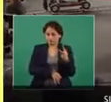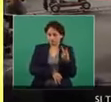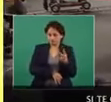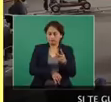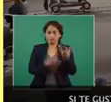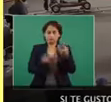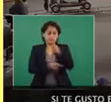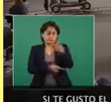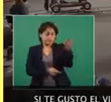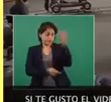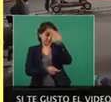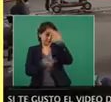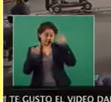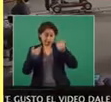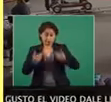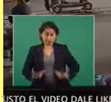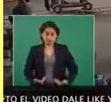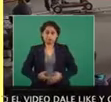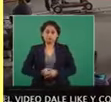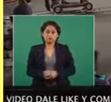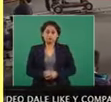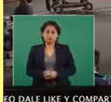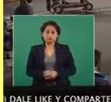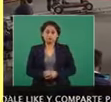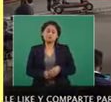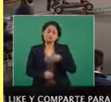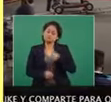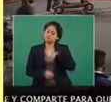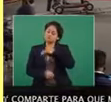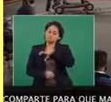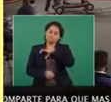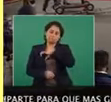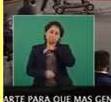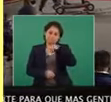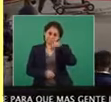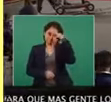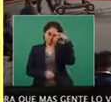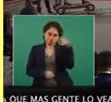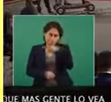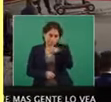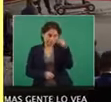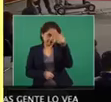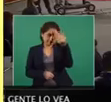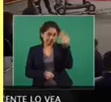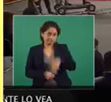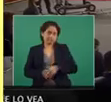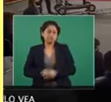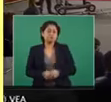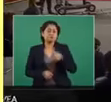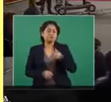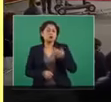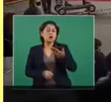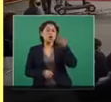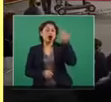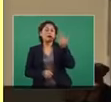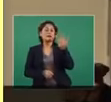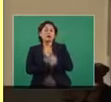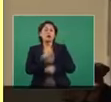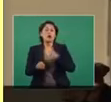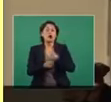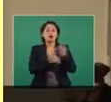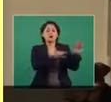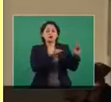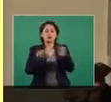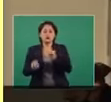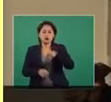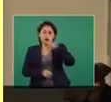que me conocen saben lo mucho que yo quiero este país. Yo tengo conciencia de México desde que tenía 5 años, gracias a mi padre.